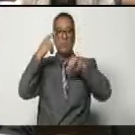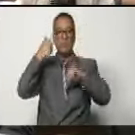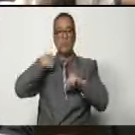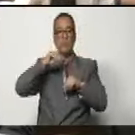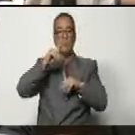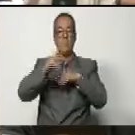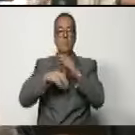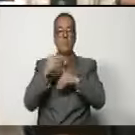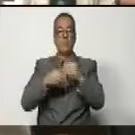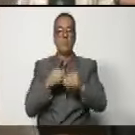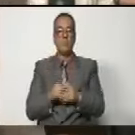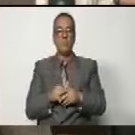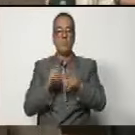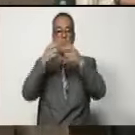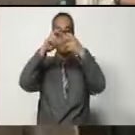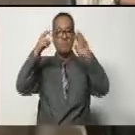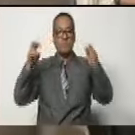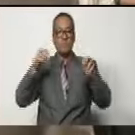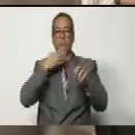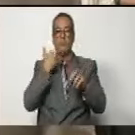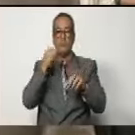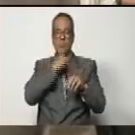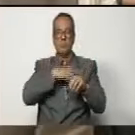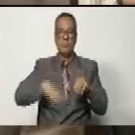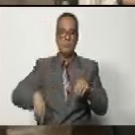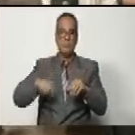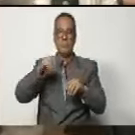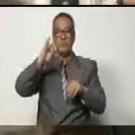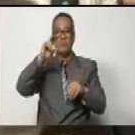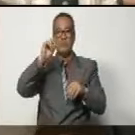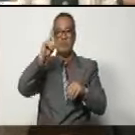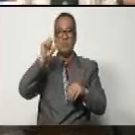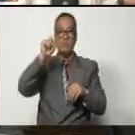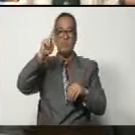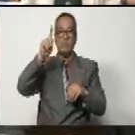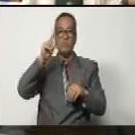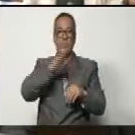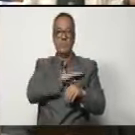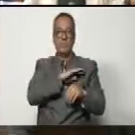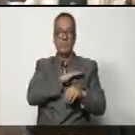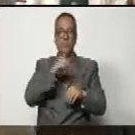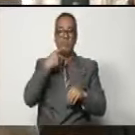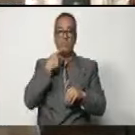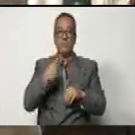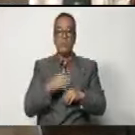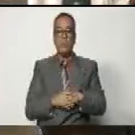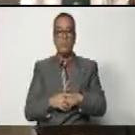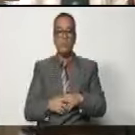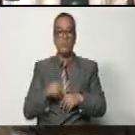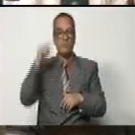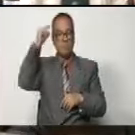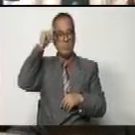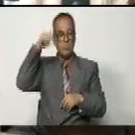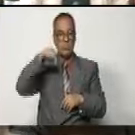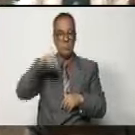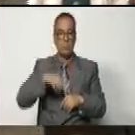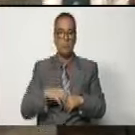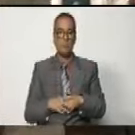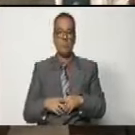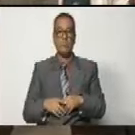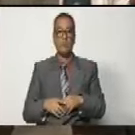y lo que ha sido. Es un texto maravilloso, presidente, se llama Identidad. Y esto lo señalo porque hoy,